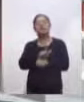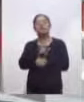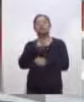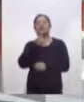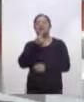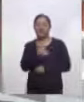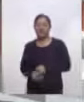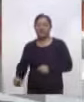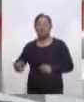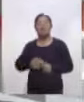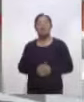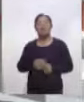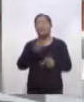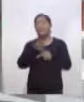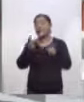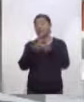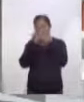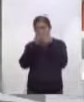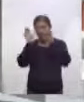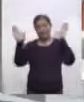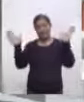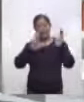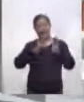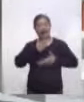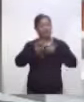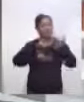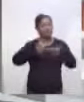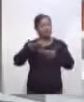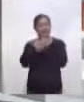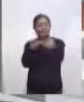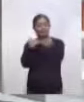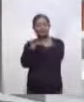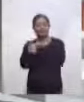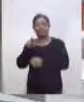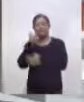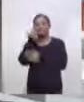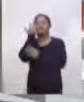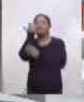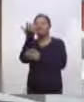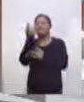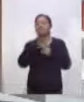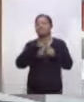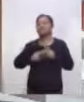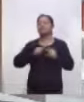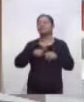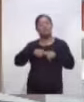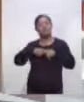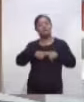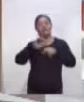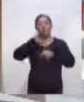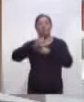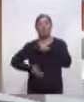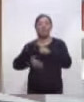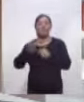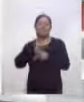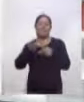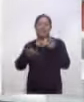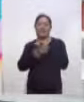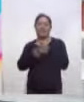La preparatoria abierta brinda servicio educativo a la población con deseos de iniciar, continuar o concluir su